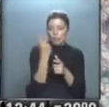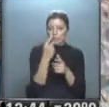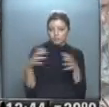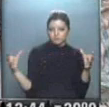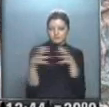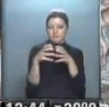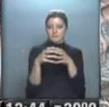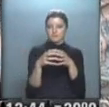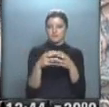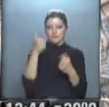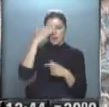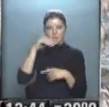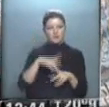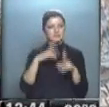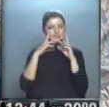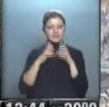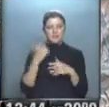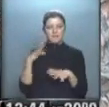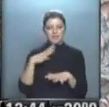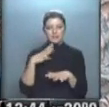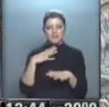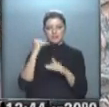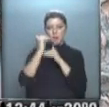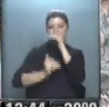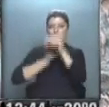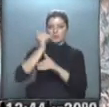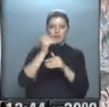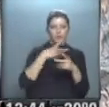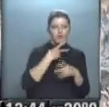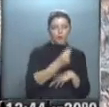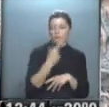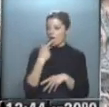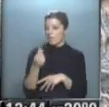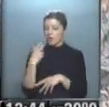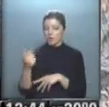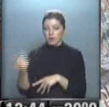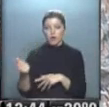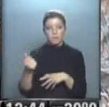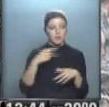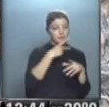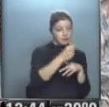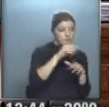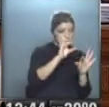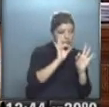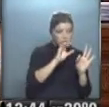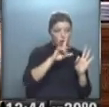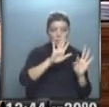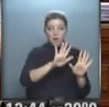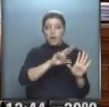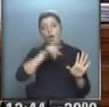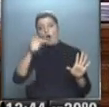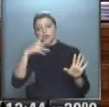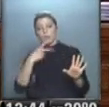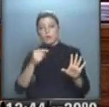terminaba de analizarse, y esto figura en el expediente, un proceso de fusión que ya inmediatamente venía otro informado, porque se hacía a